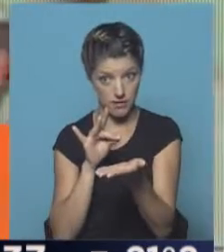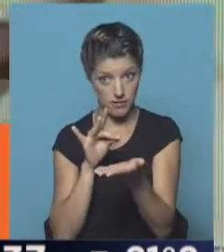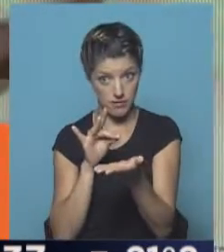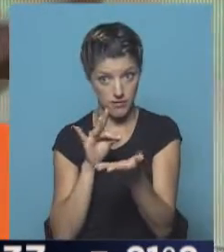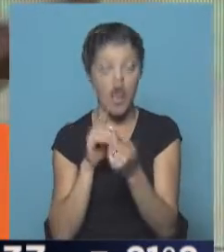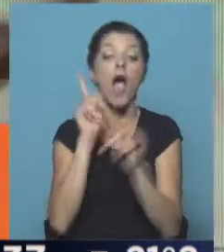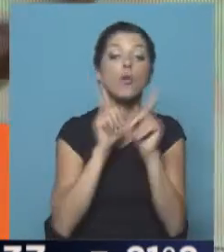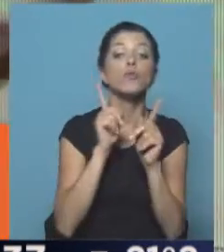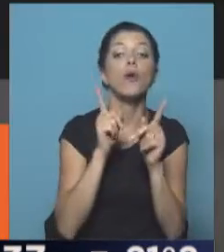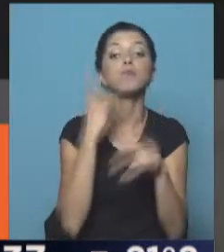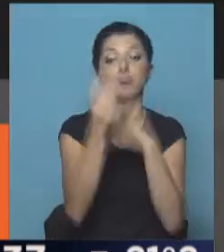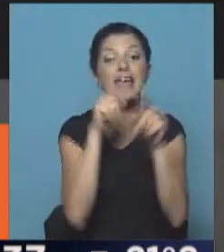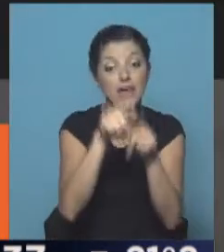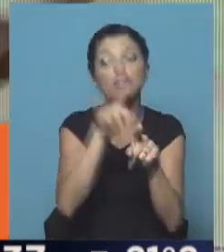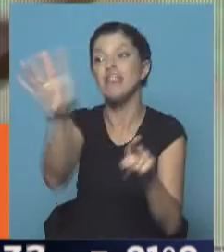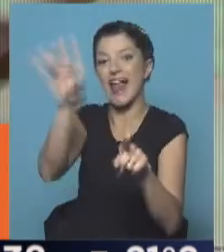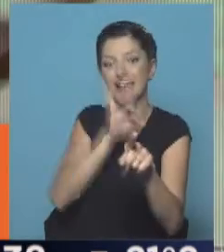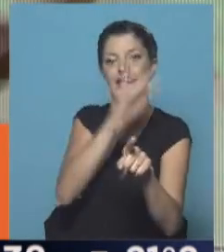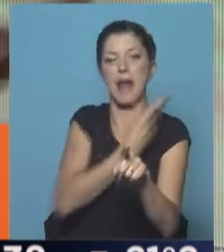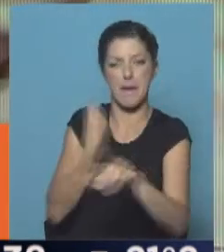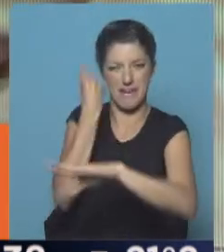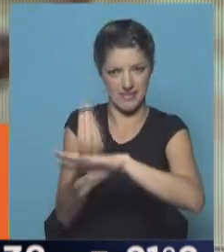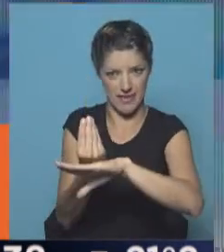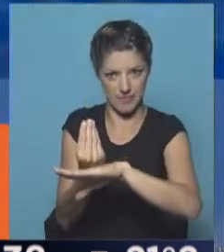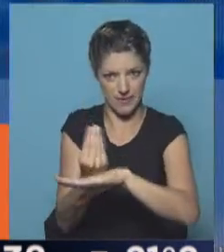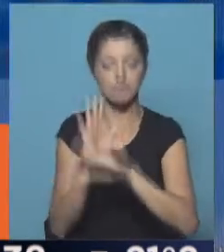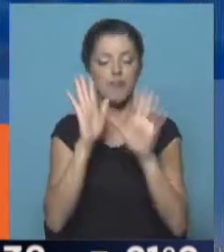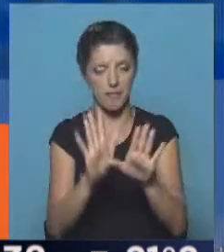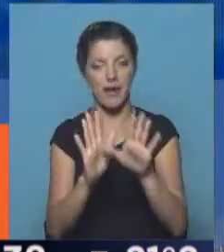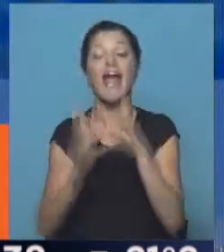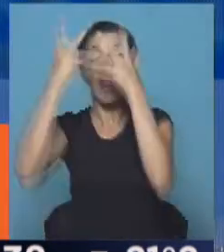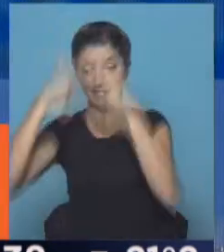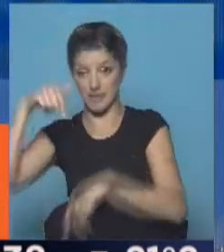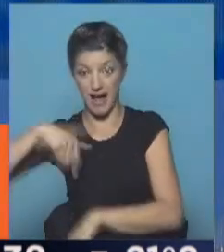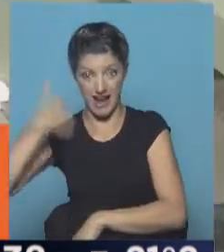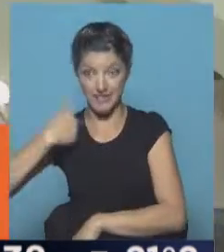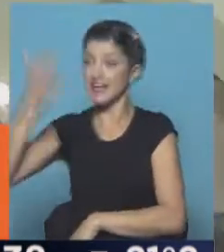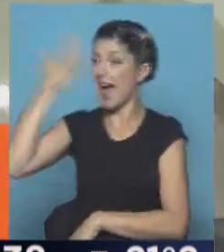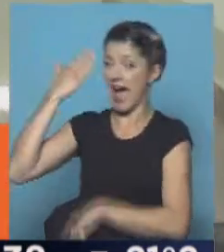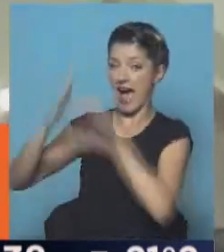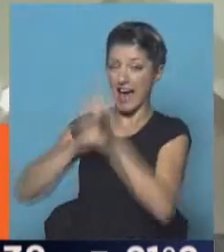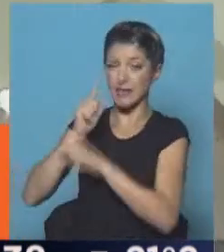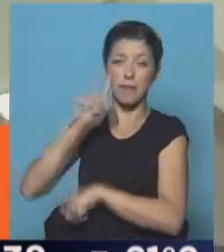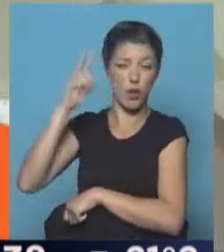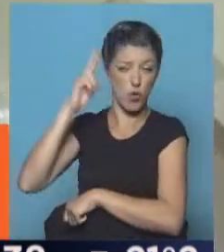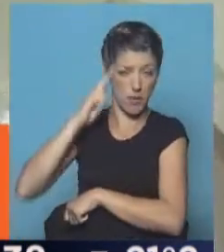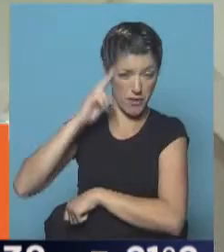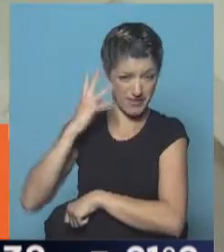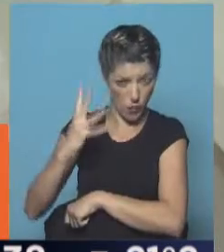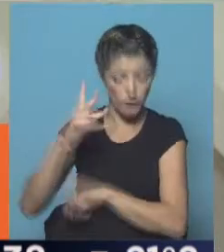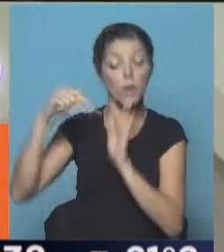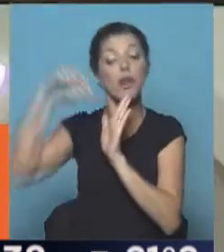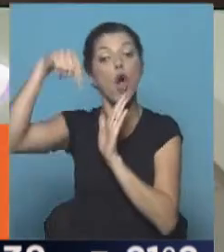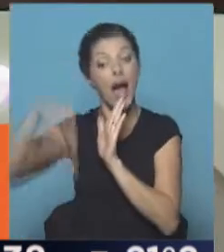convencionales electorales que a su vez votan al presidente, con una diferencia, porque era el sistema que funcionaba en Argentina hasta la reforma del 94, por ejemplo, con la diferencia de que en Argentina